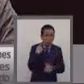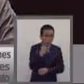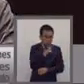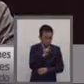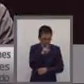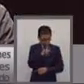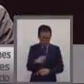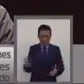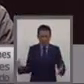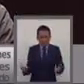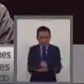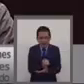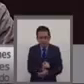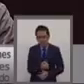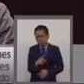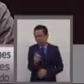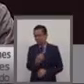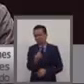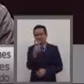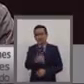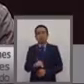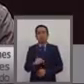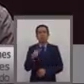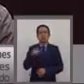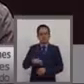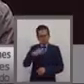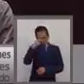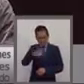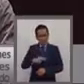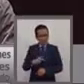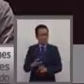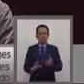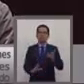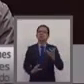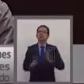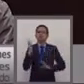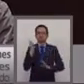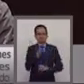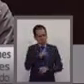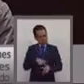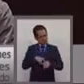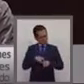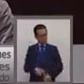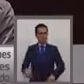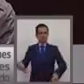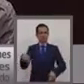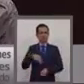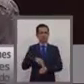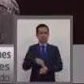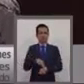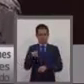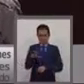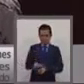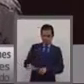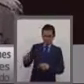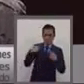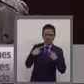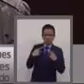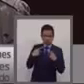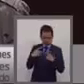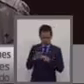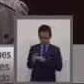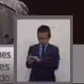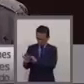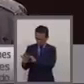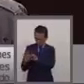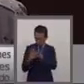República, porque este país va a levantarse de los escombros. Si se pudo hacer una fuerza ciudadana para enfrentar lo